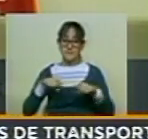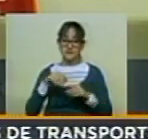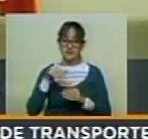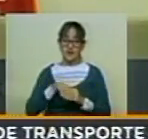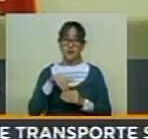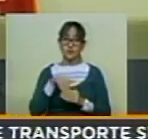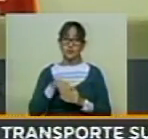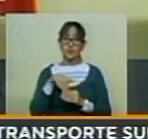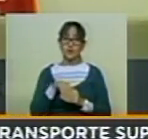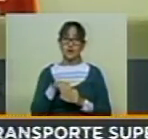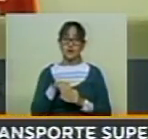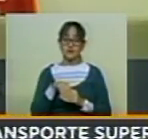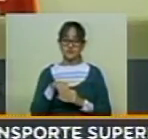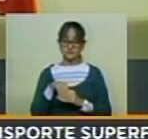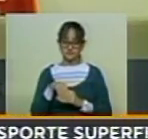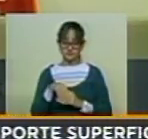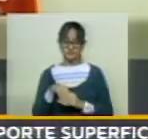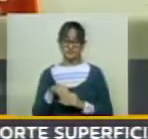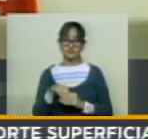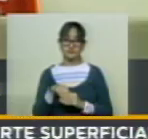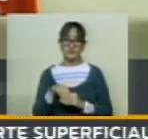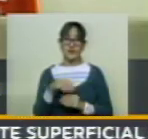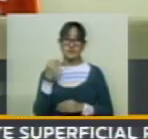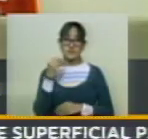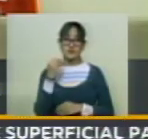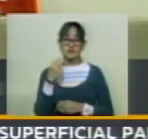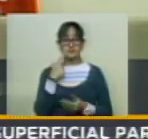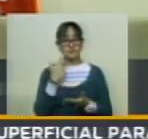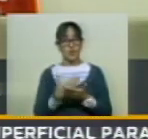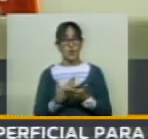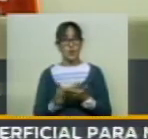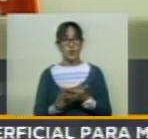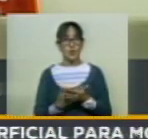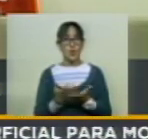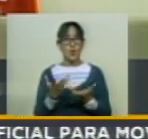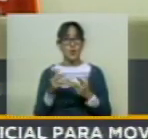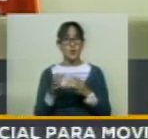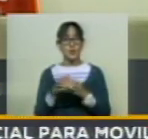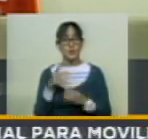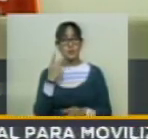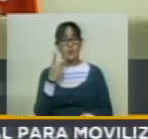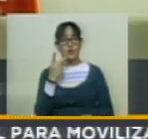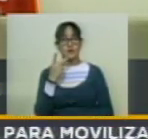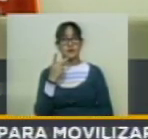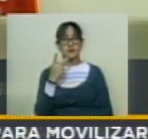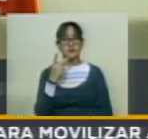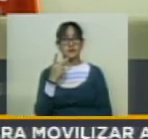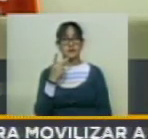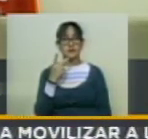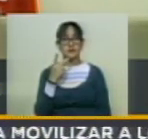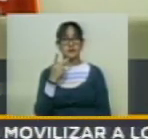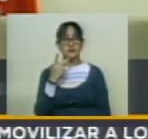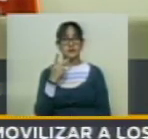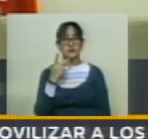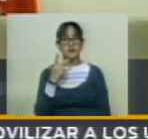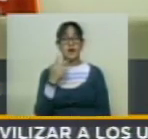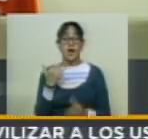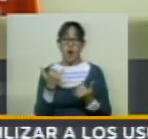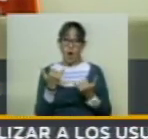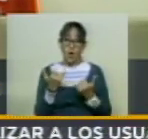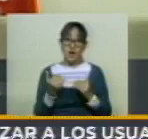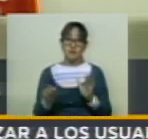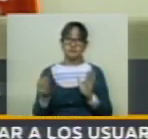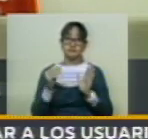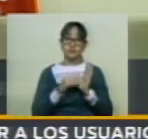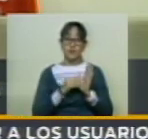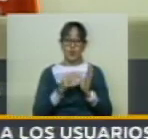electorales, que también ha sido una inquietud que ha sido planteada por organizaciones políticas y por candidatos. Vamos a colocar, para